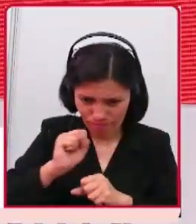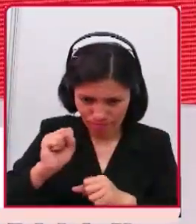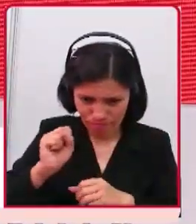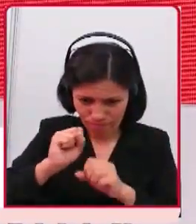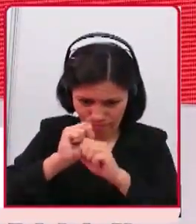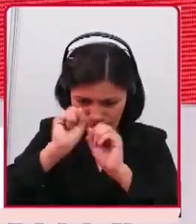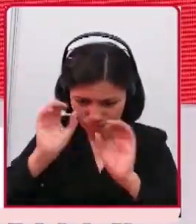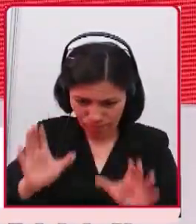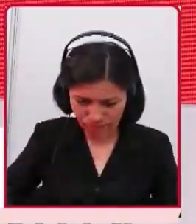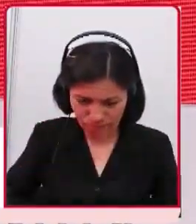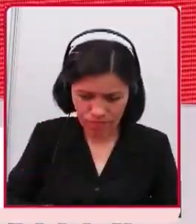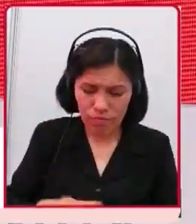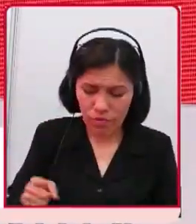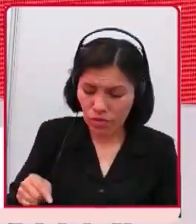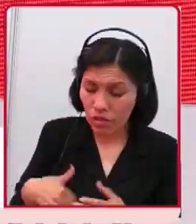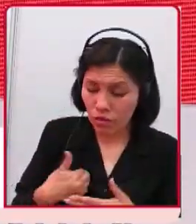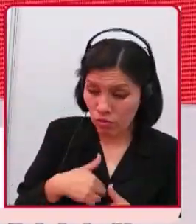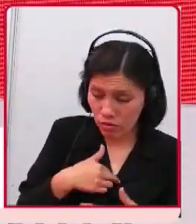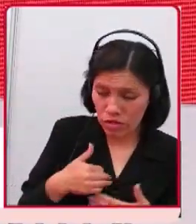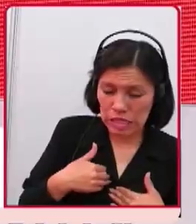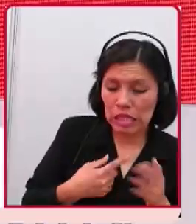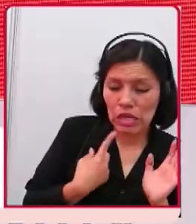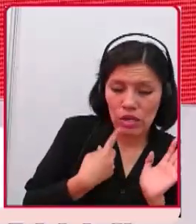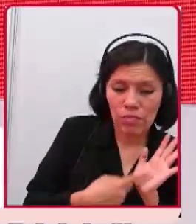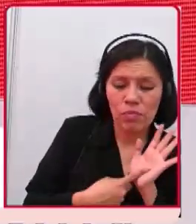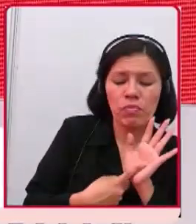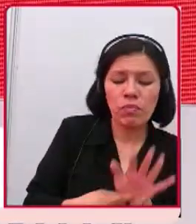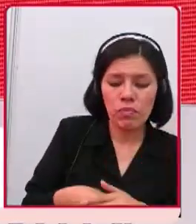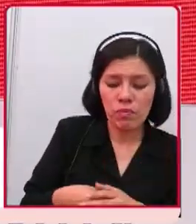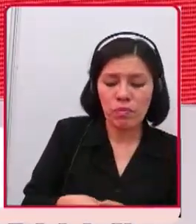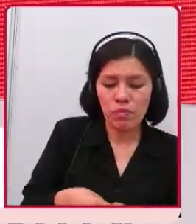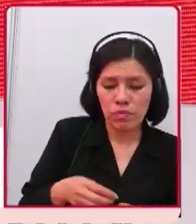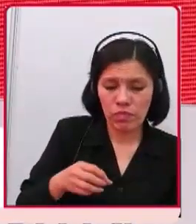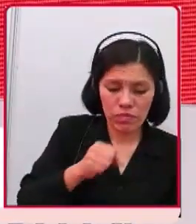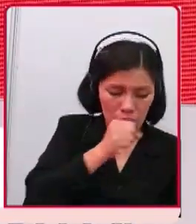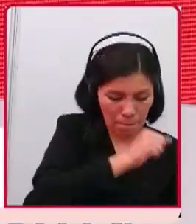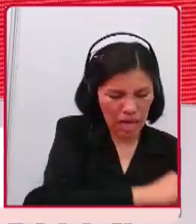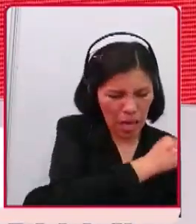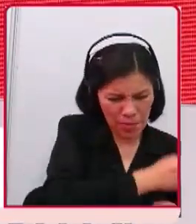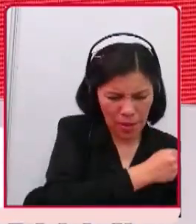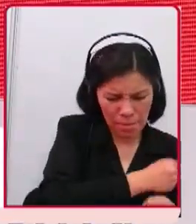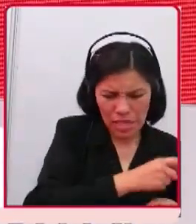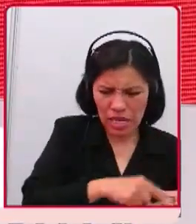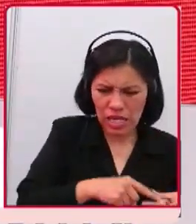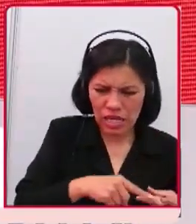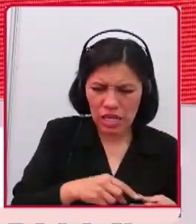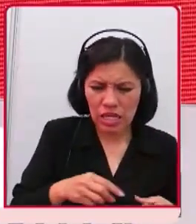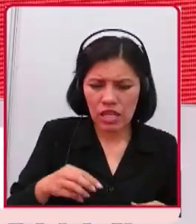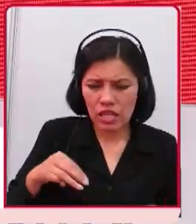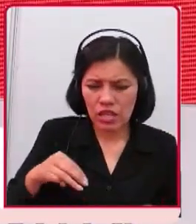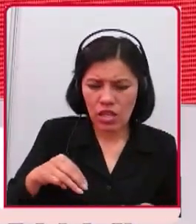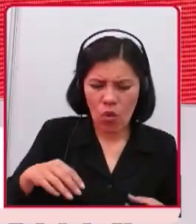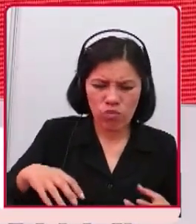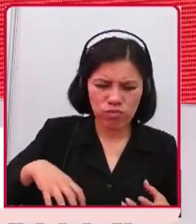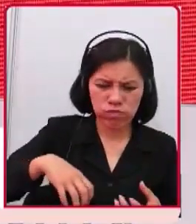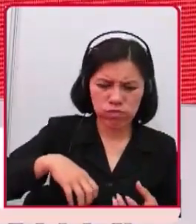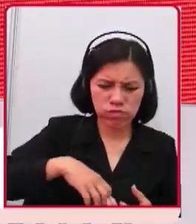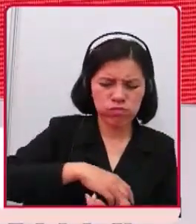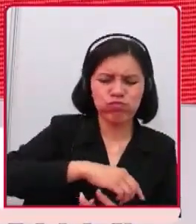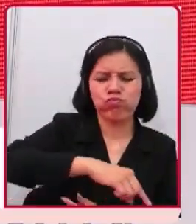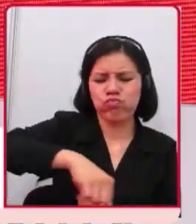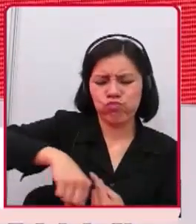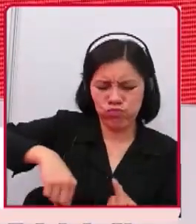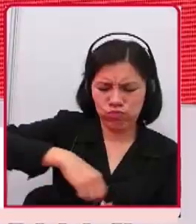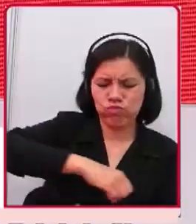muestra en molinos, tenemos en la alimentación a flotación y también en chancado. Entonces, justamente nos importaba la última parte,